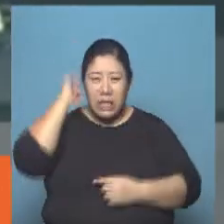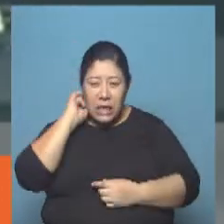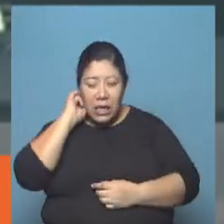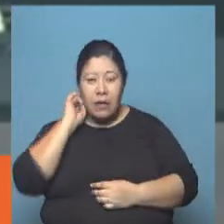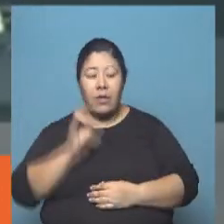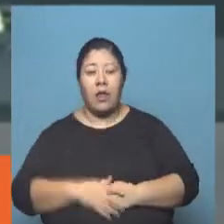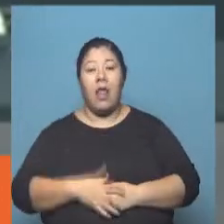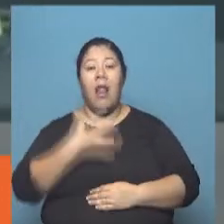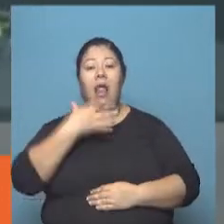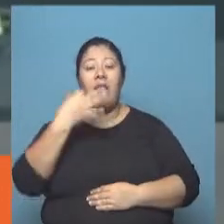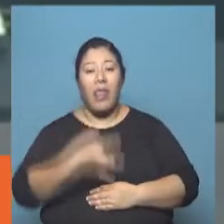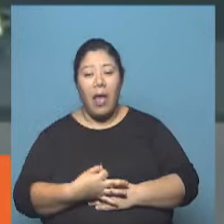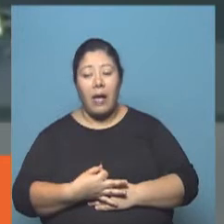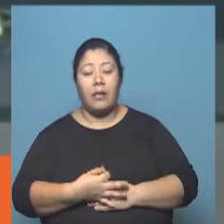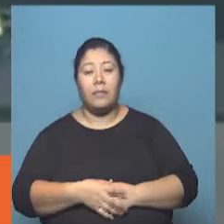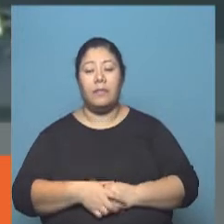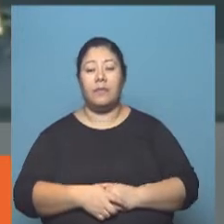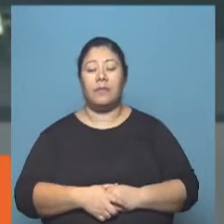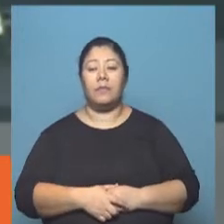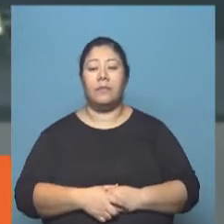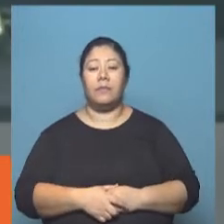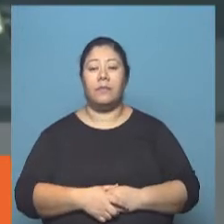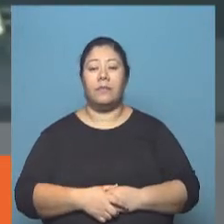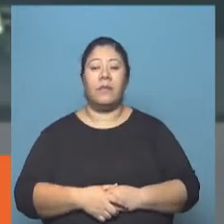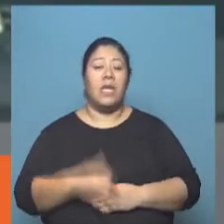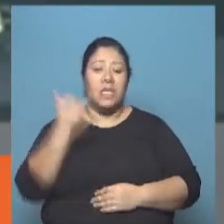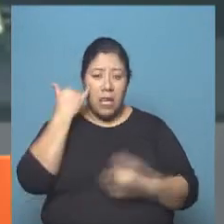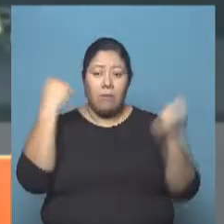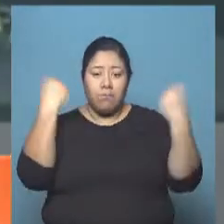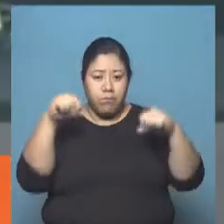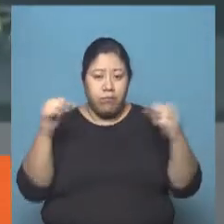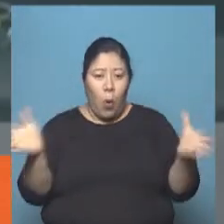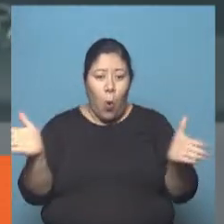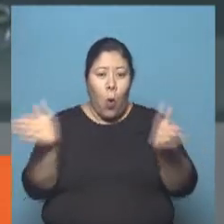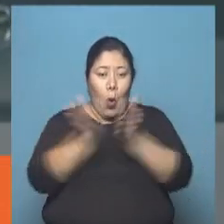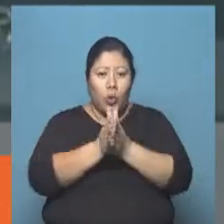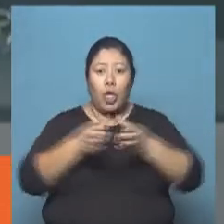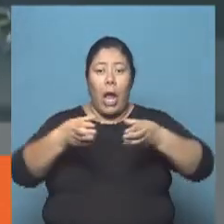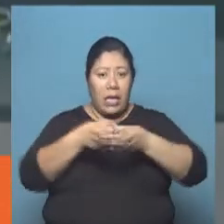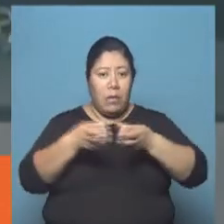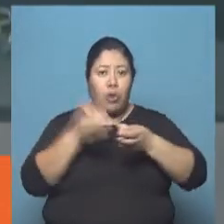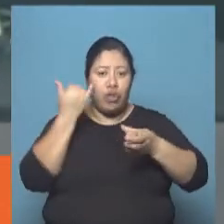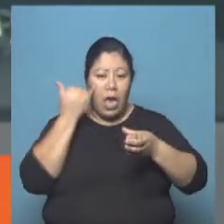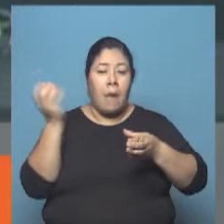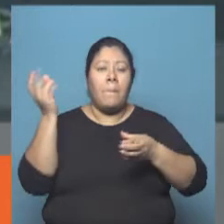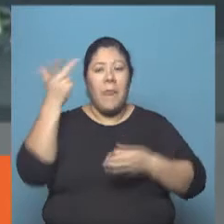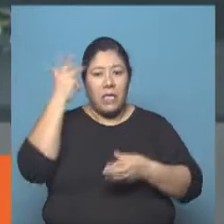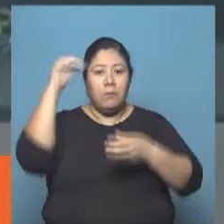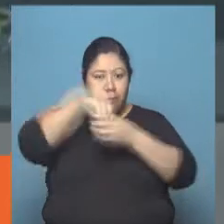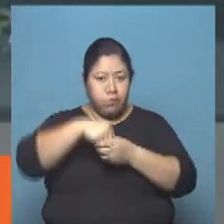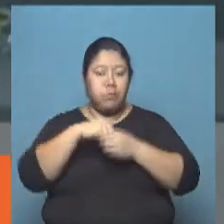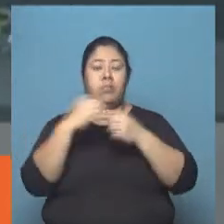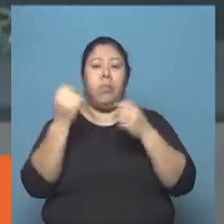ya Leo entrenó con el grupo normalmente, no hay ningún trabajo